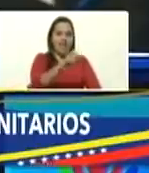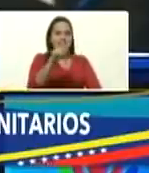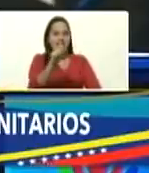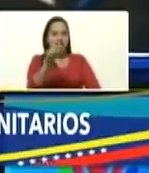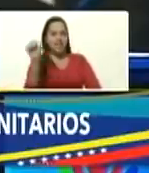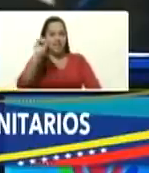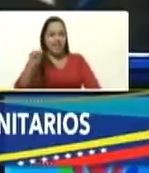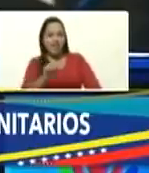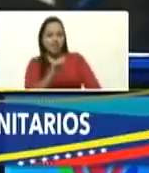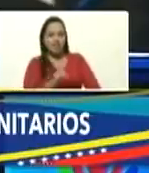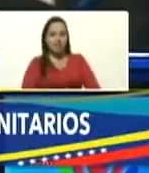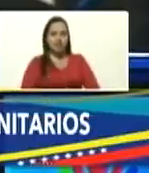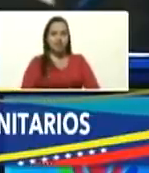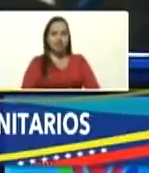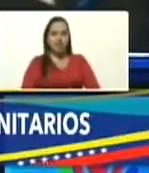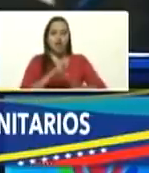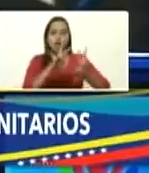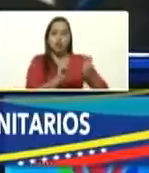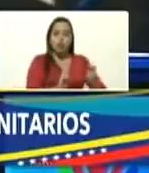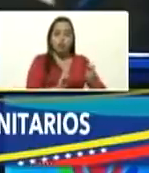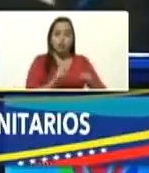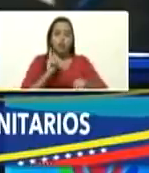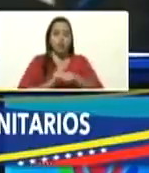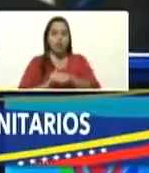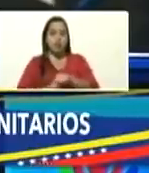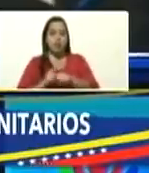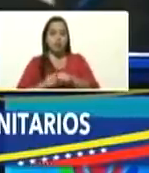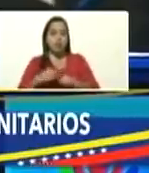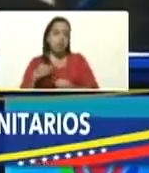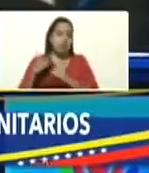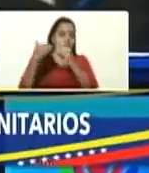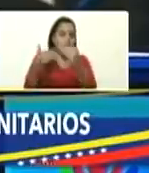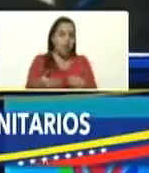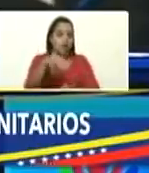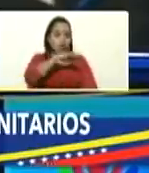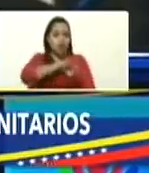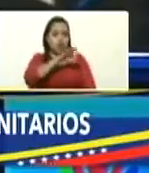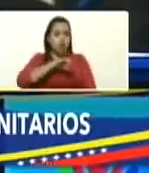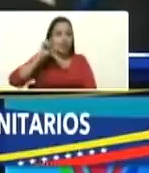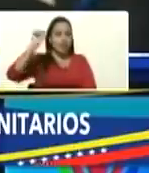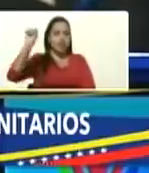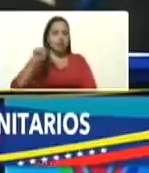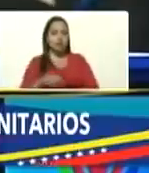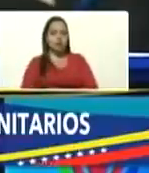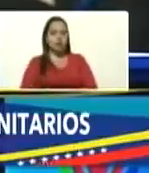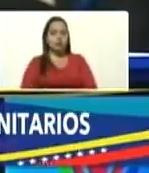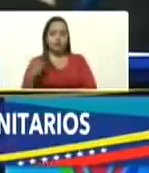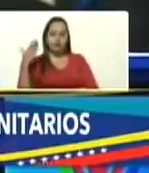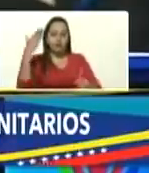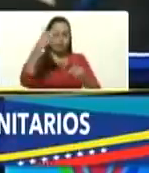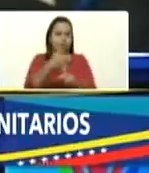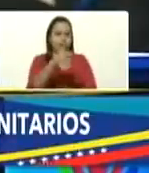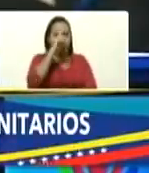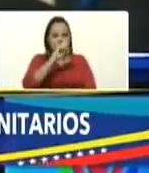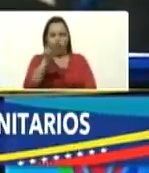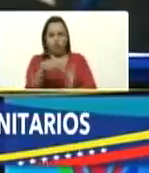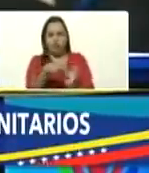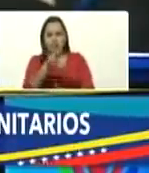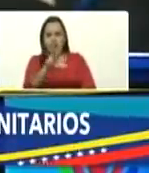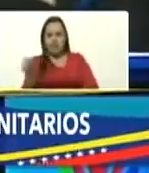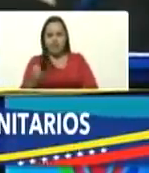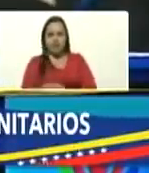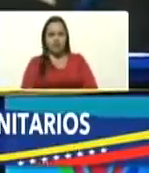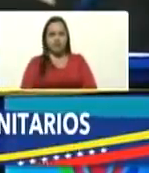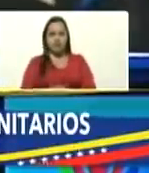N-E-T-S, nueva época de transición al socialismo rumbo al 2030, en